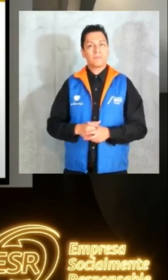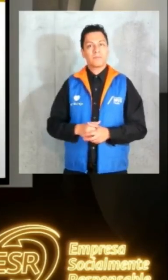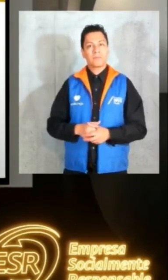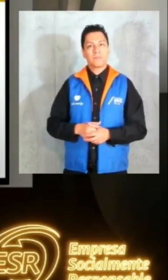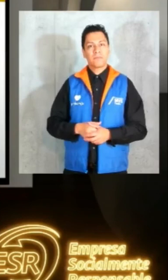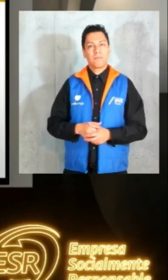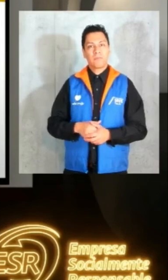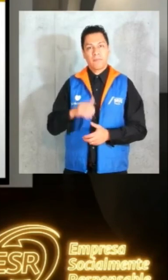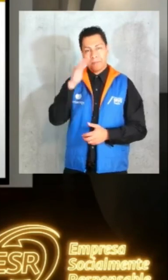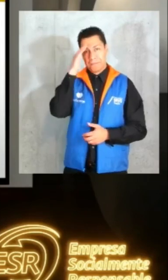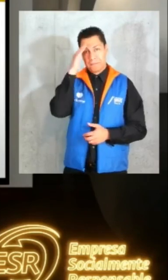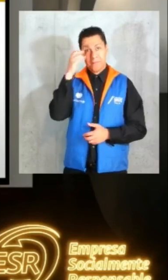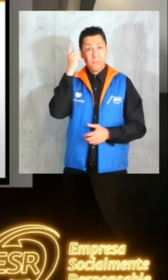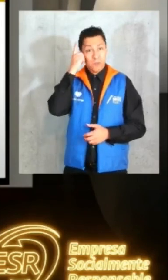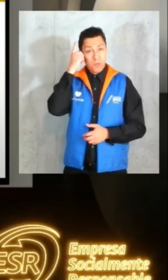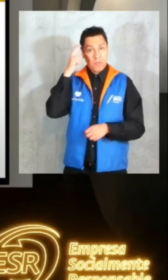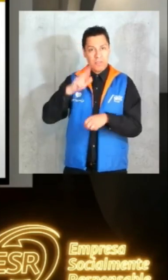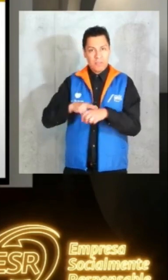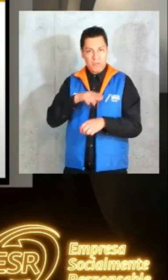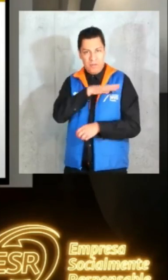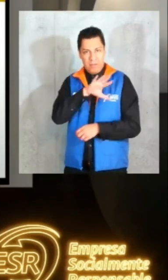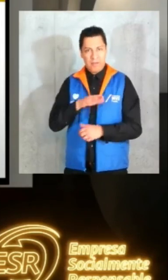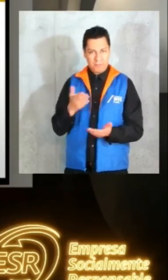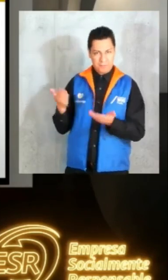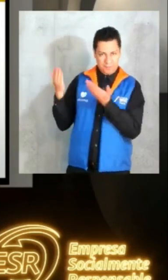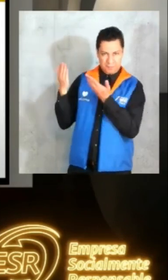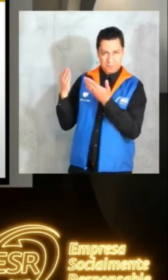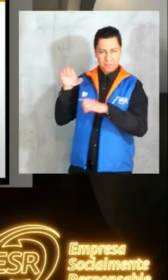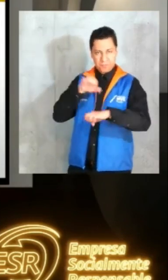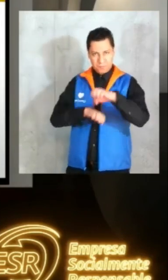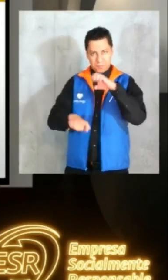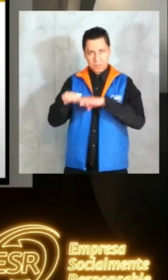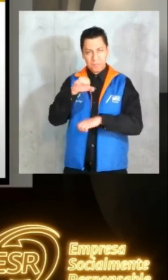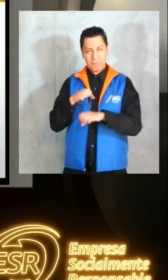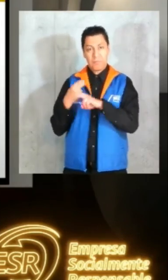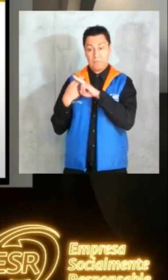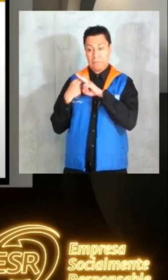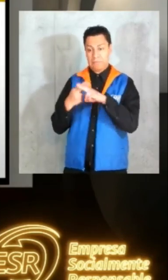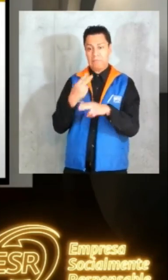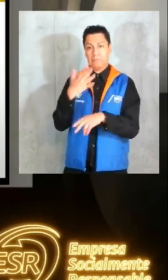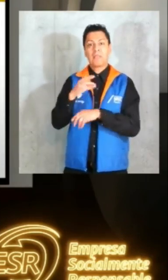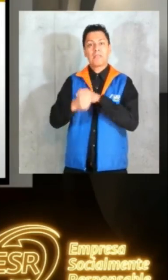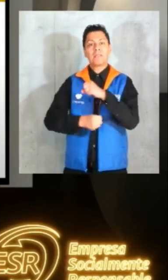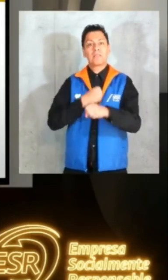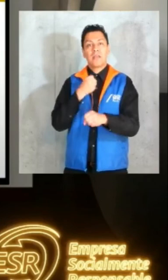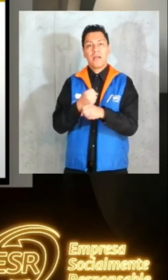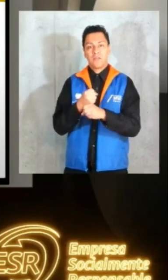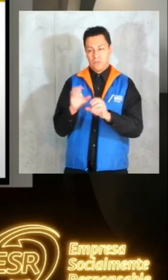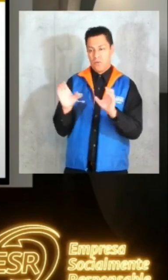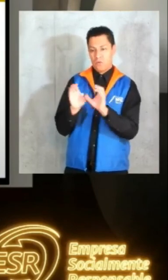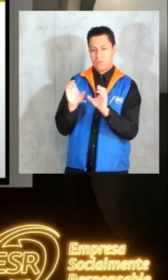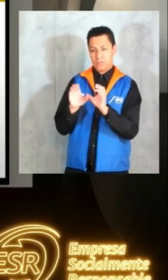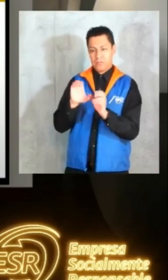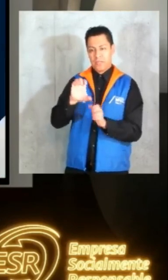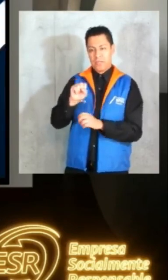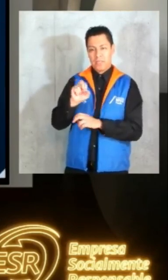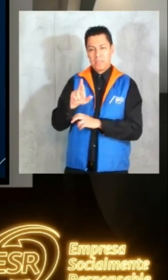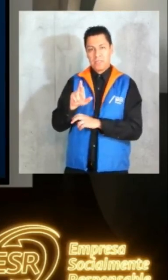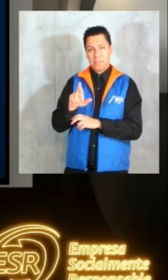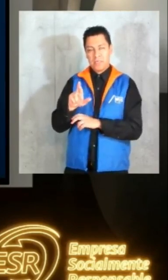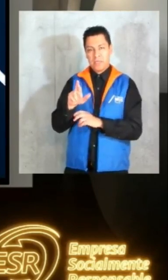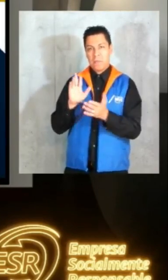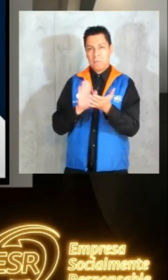Mi nombre es Hugo Setzer, soy el director general de la Editorial del Manual Moderno y cumplimos ya este año 10 años como empresa socialmente responsable.